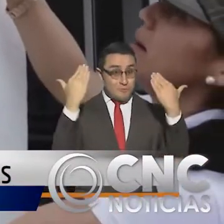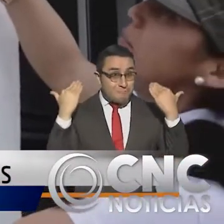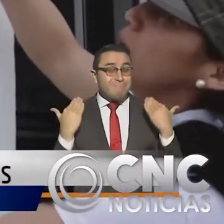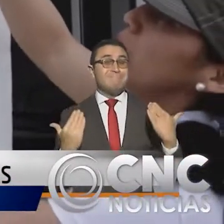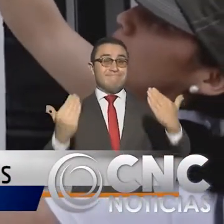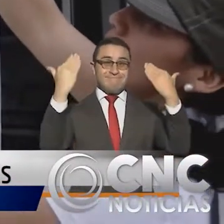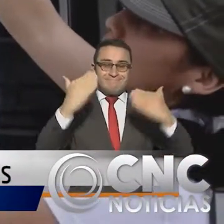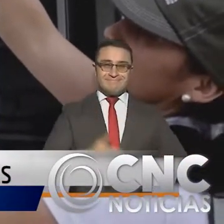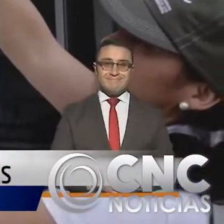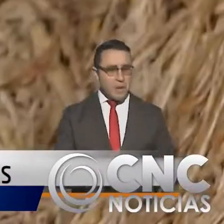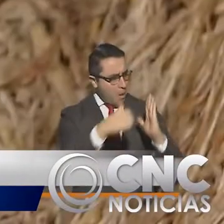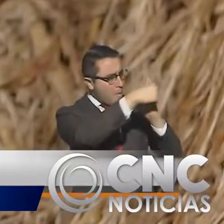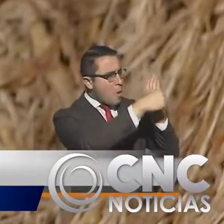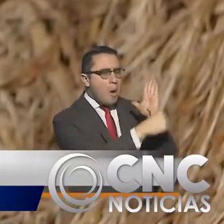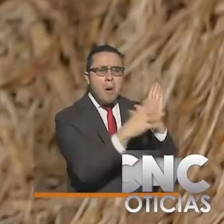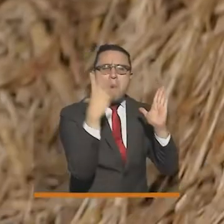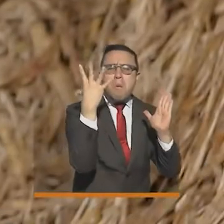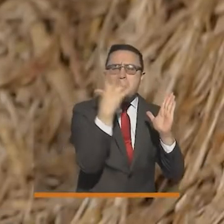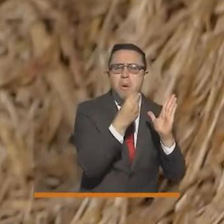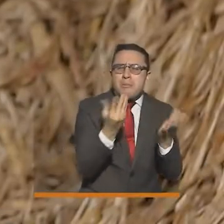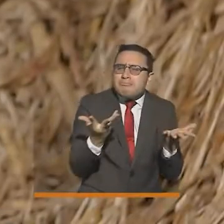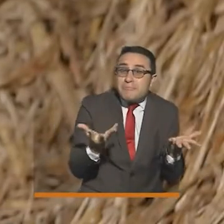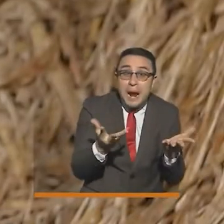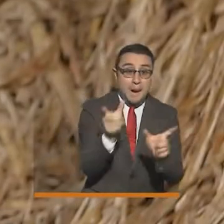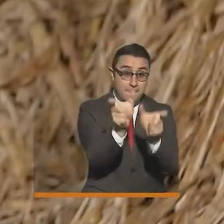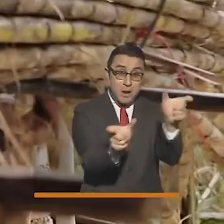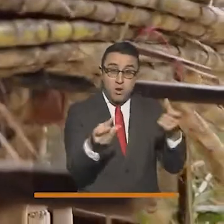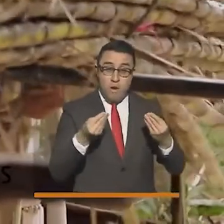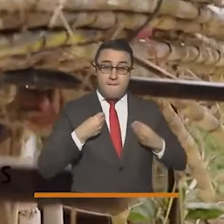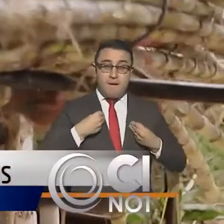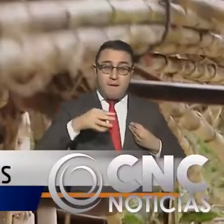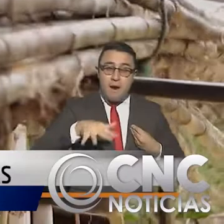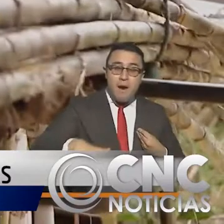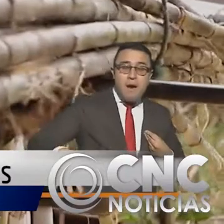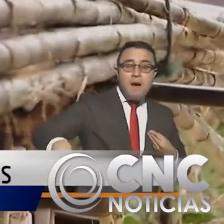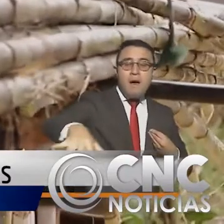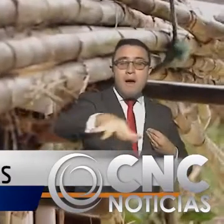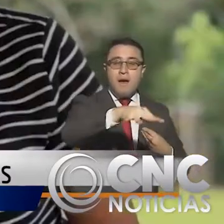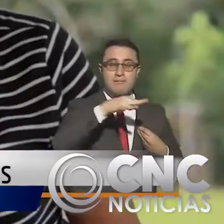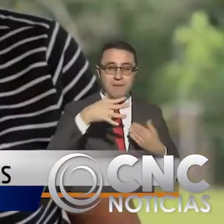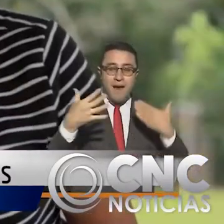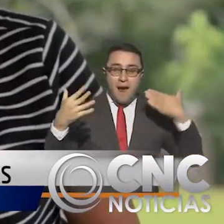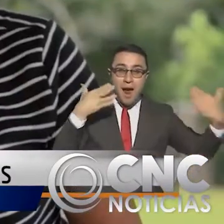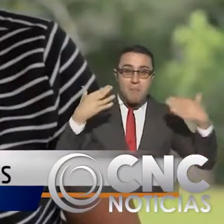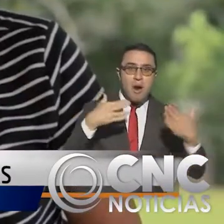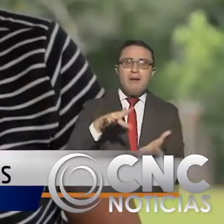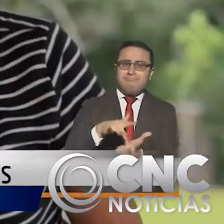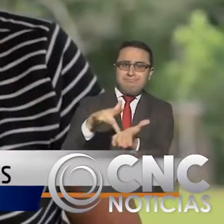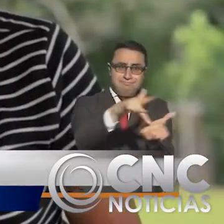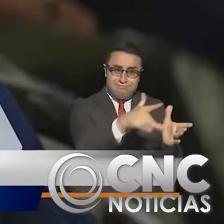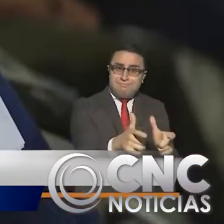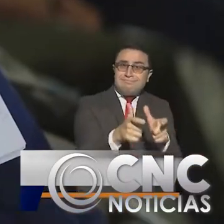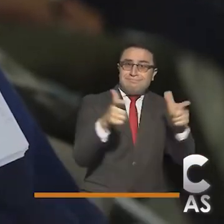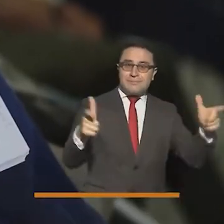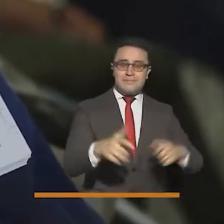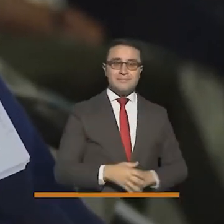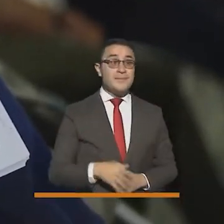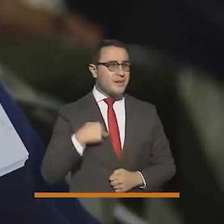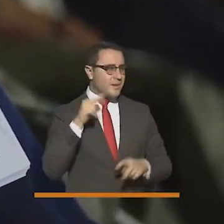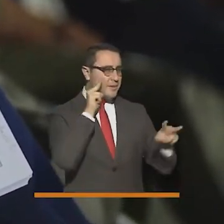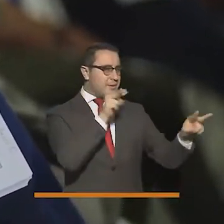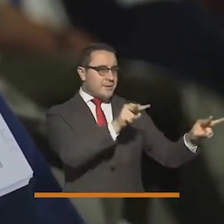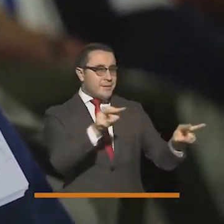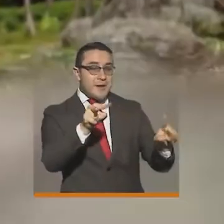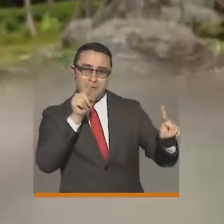cat paz la procuraduría realiza la práctica de pruebas con el fin de verificar las ocurrencias de conductas presuntamente